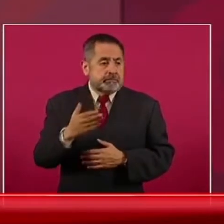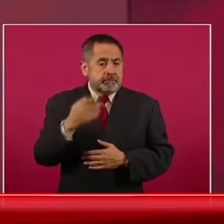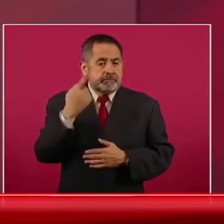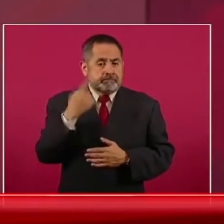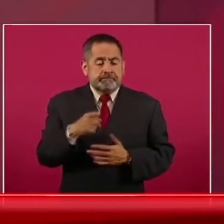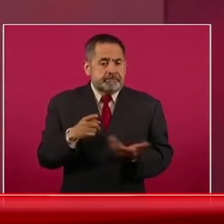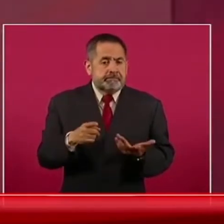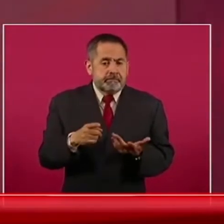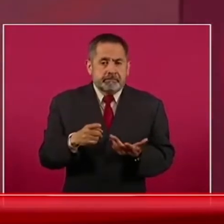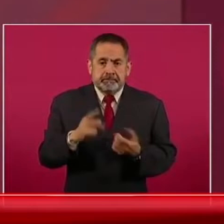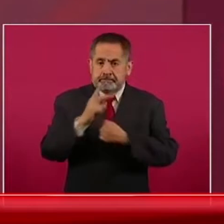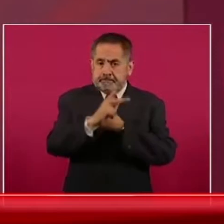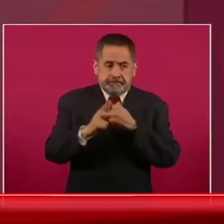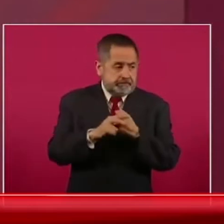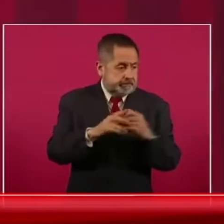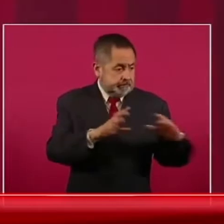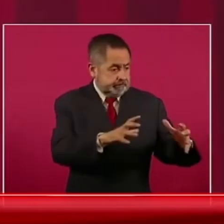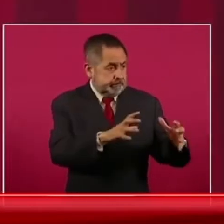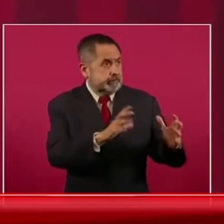para el país